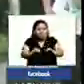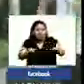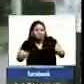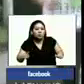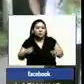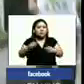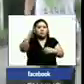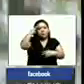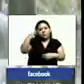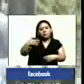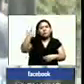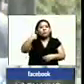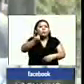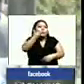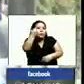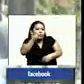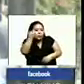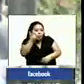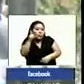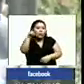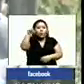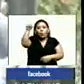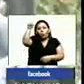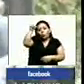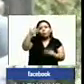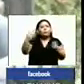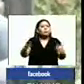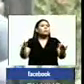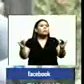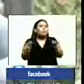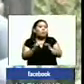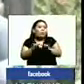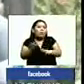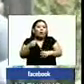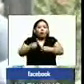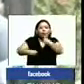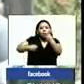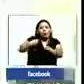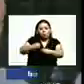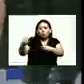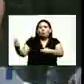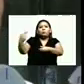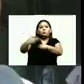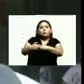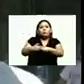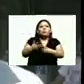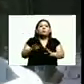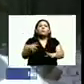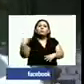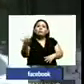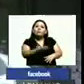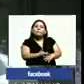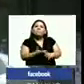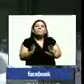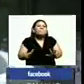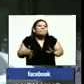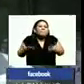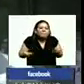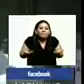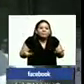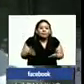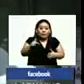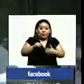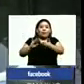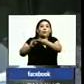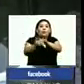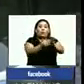Niñas Adolescentes Y adultos mayores También Que hay algunos mayores Que se han involucrado Porque lo que queremos Es que en la